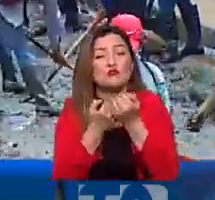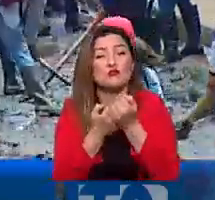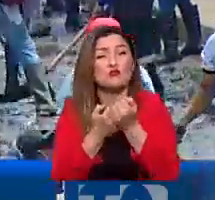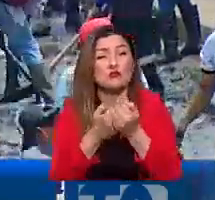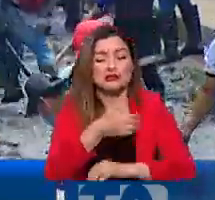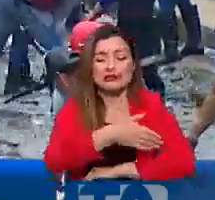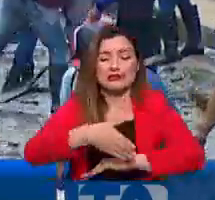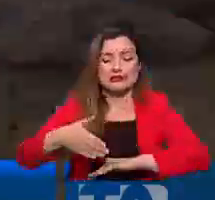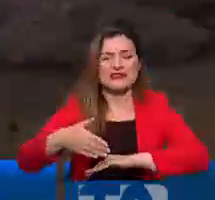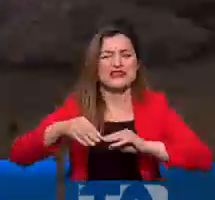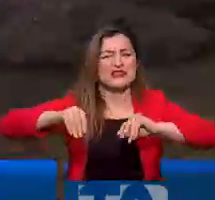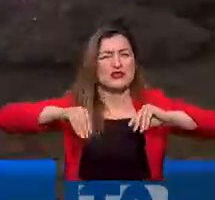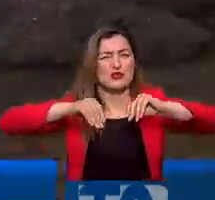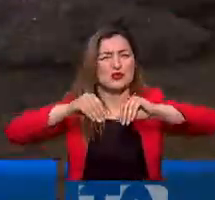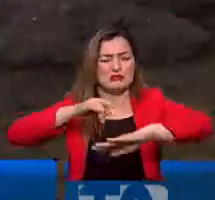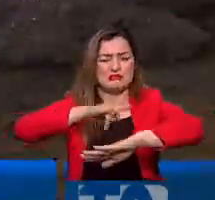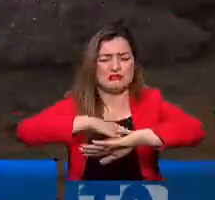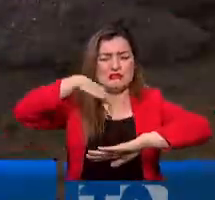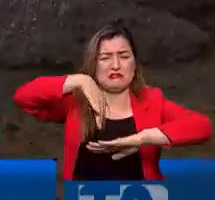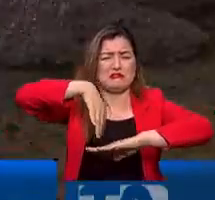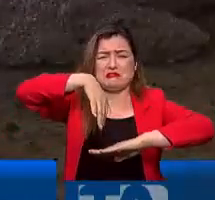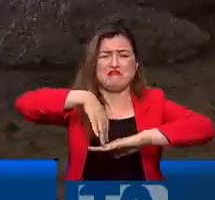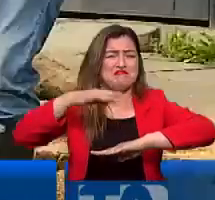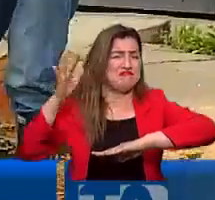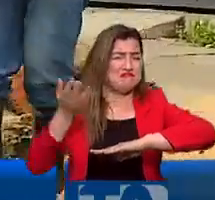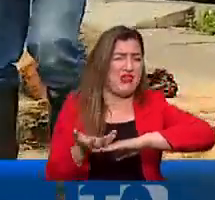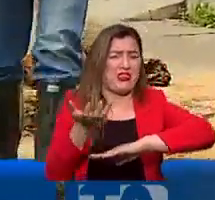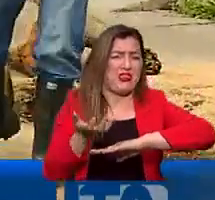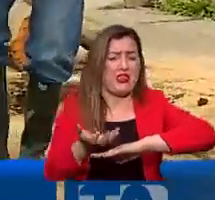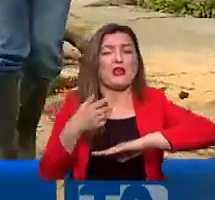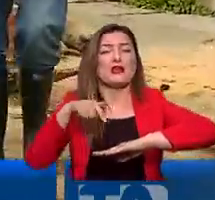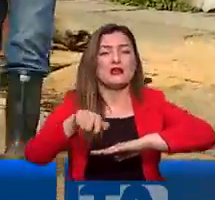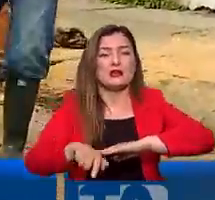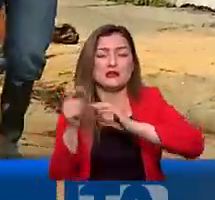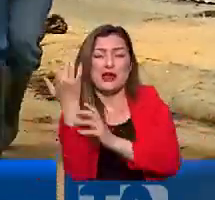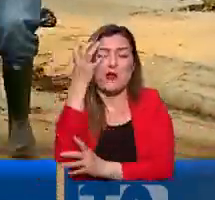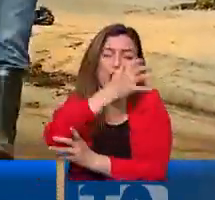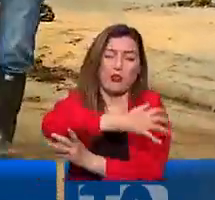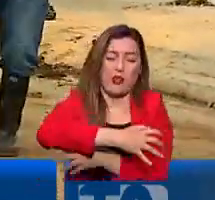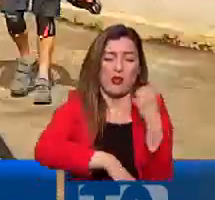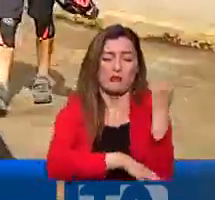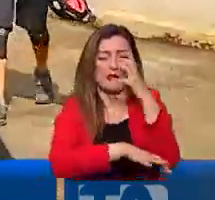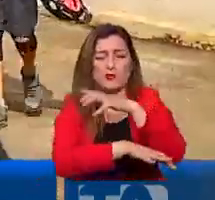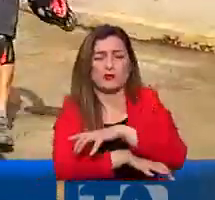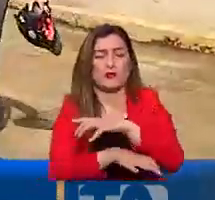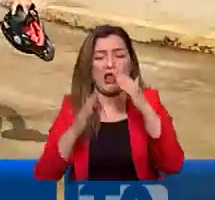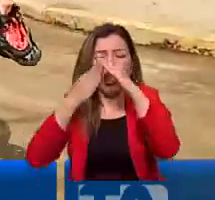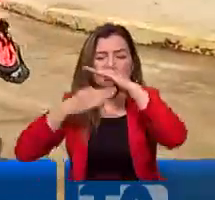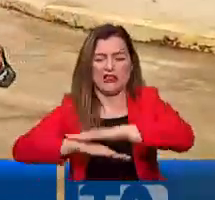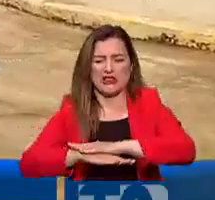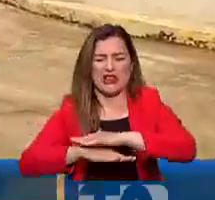llenas de tierra, las alcantarillas están tapadas y hay escombros y árboles en la vía. Quito siempre ha sido solidario,